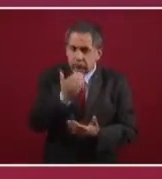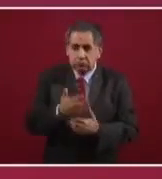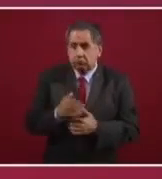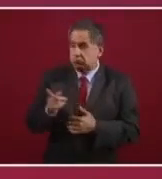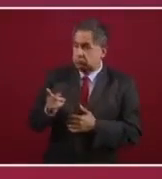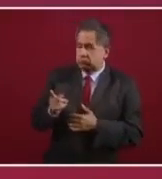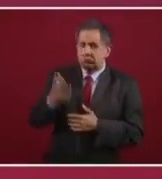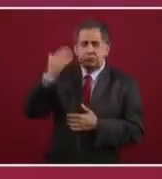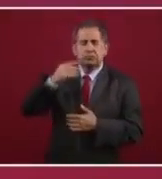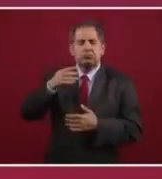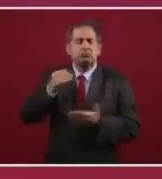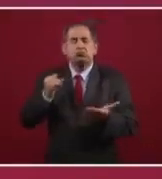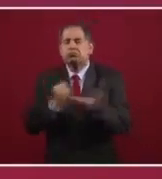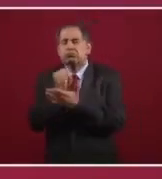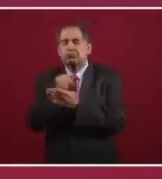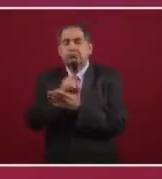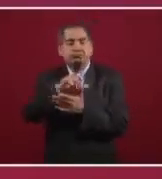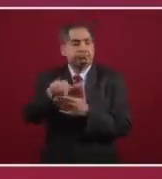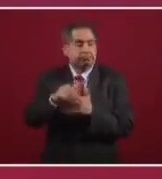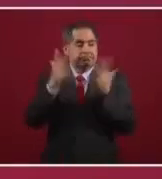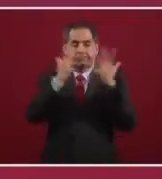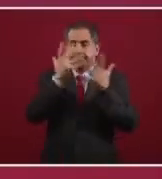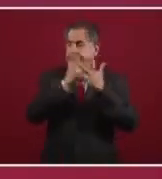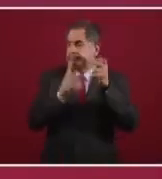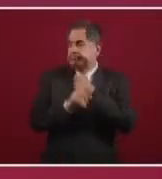en un acto que consideró